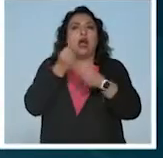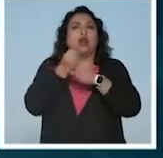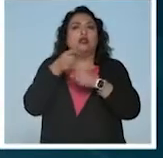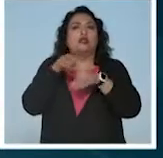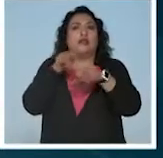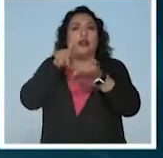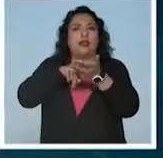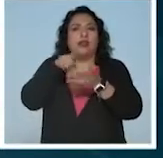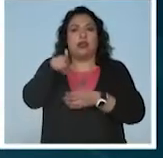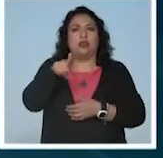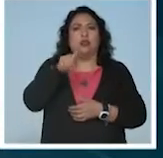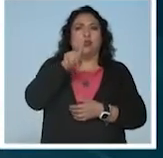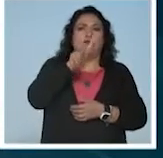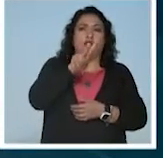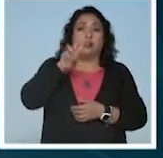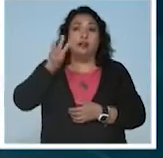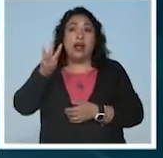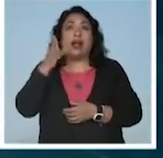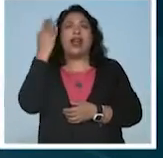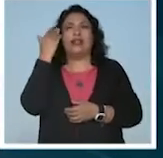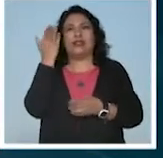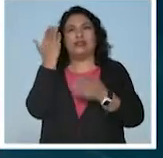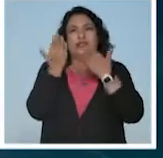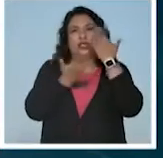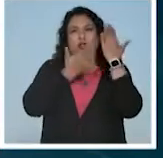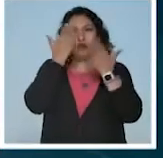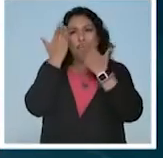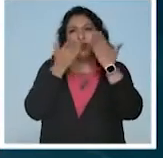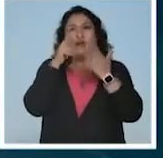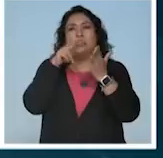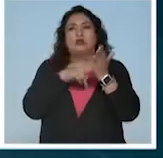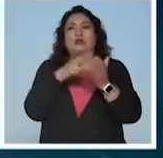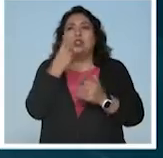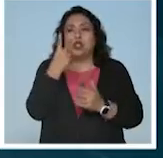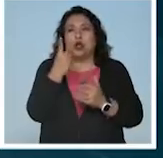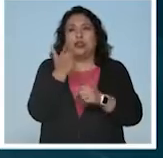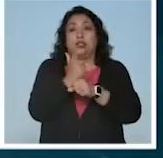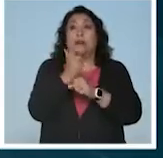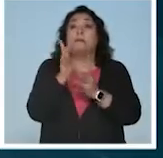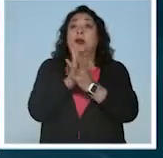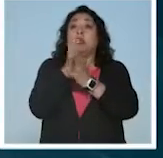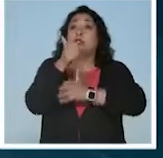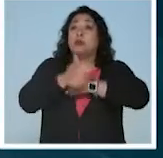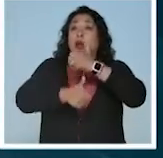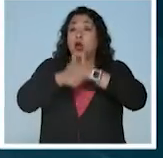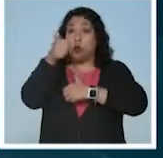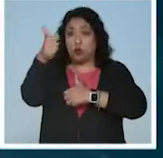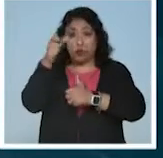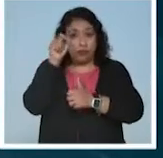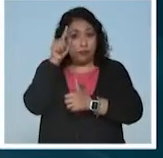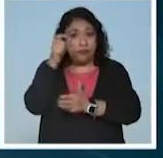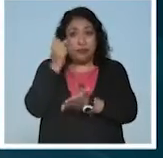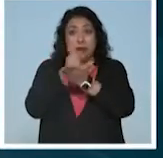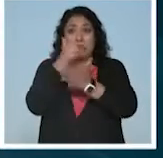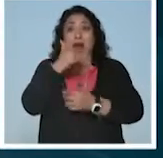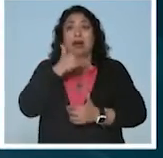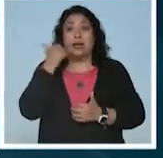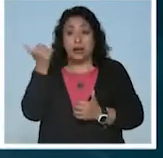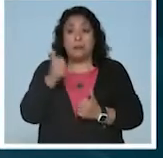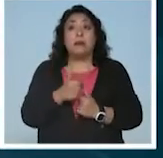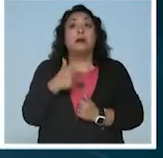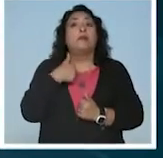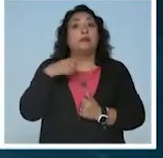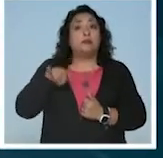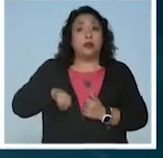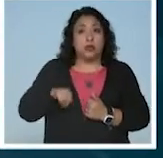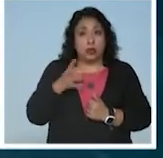cuando todavía cursaba la carrera de diseño industrial en 2002 participó en un concurso de la propia firma alemana a mí me